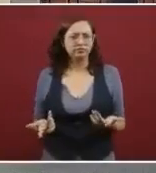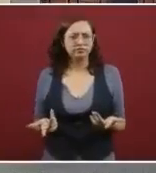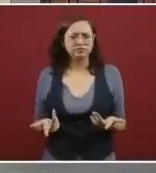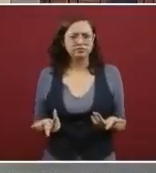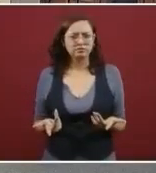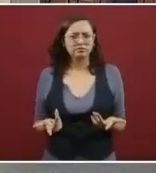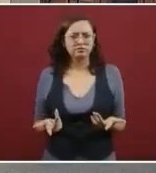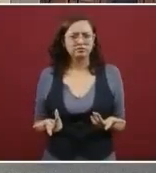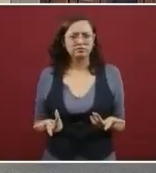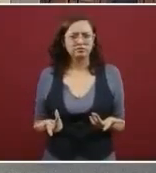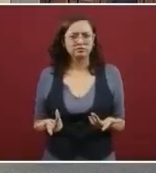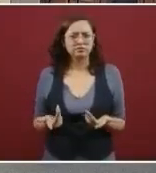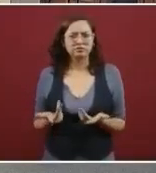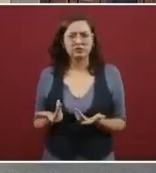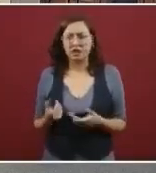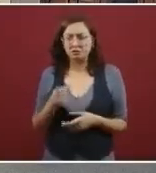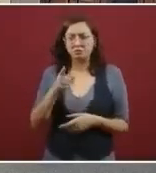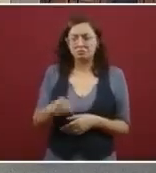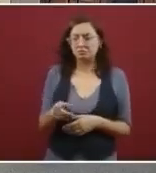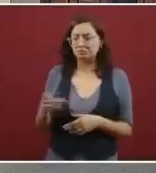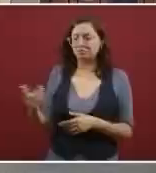con deportaciones,